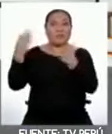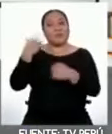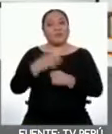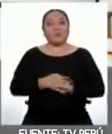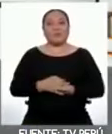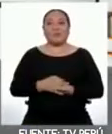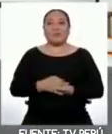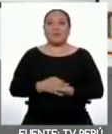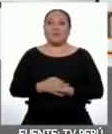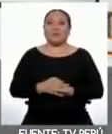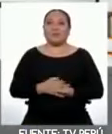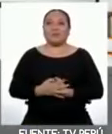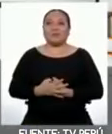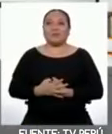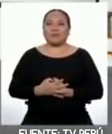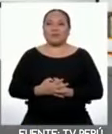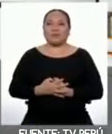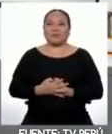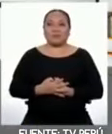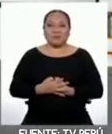llamarlo.